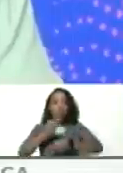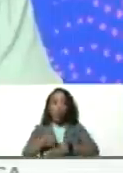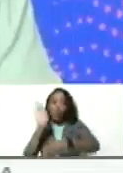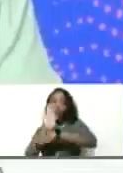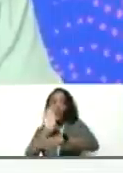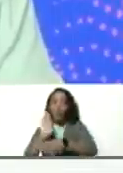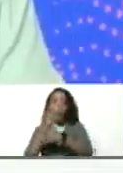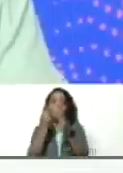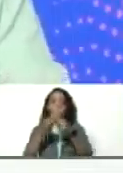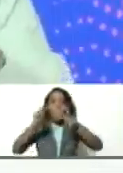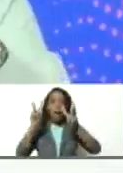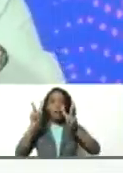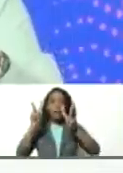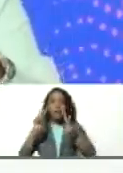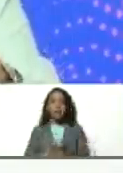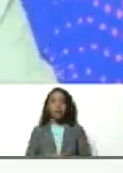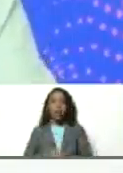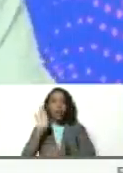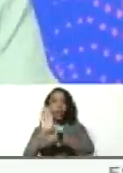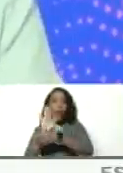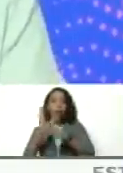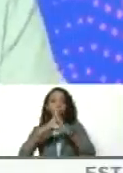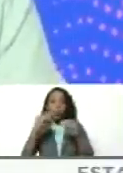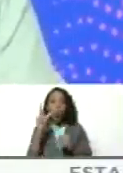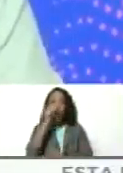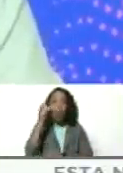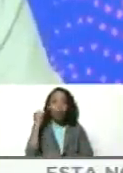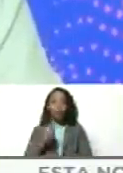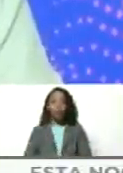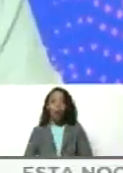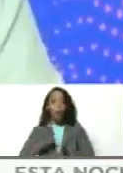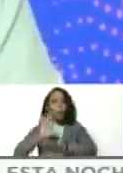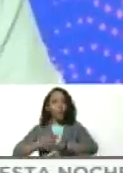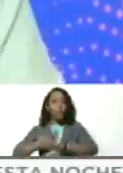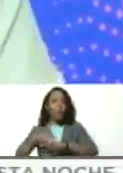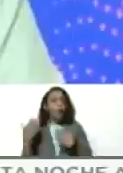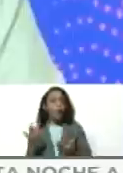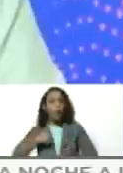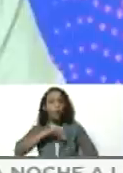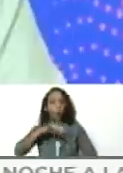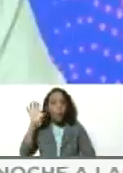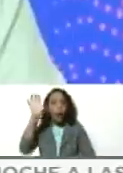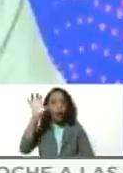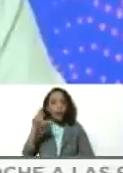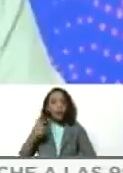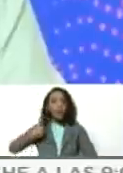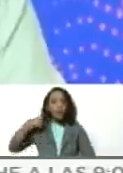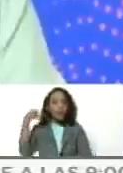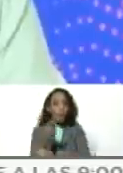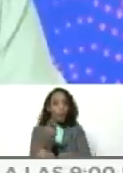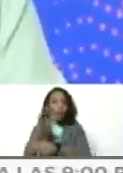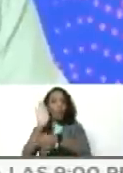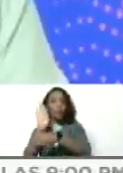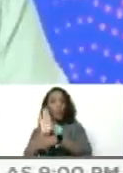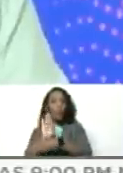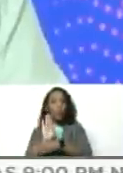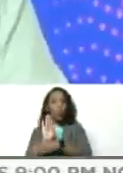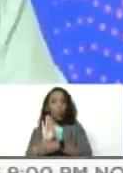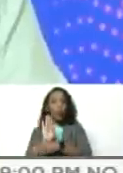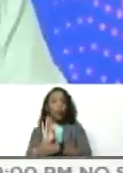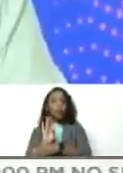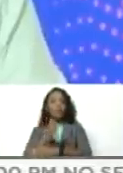cuidando la paz, cuidando entre todos y todas, porque nuestro país tiene que ser cuidado,